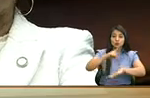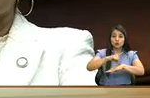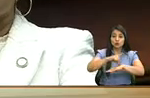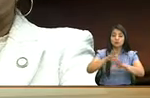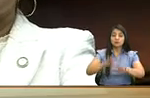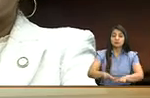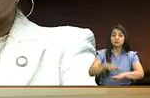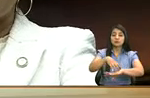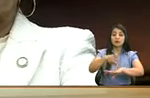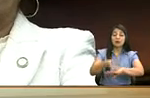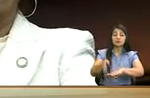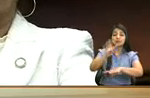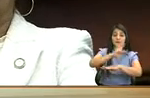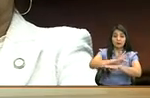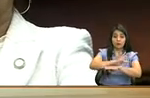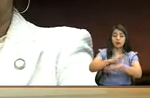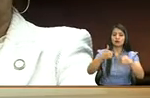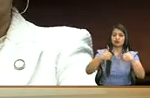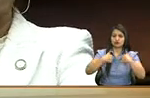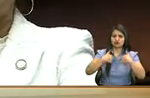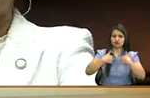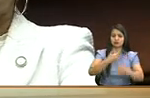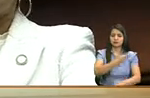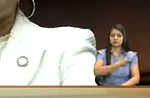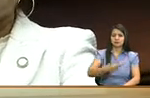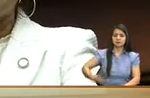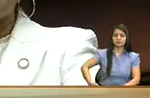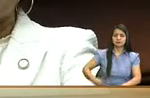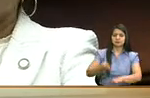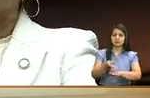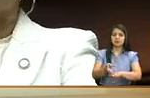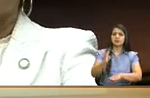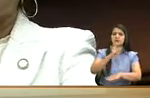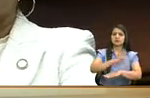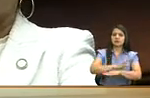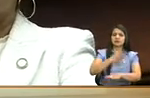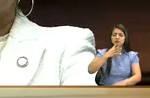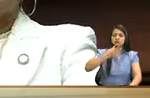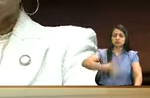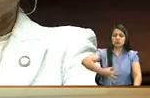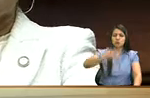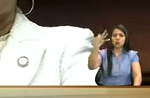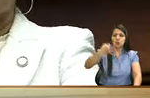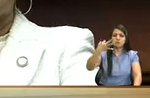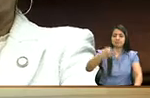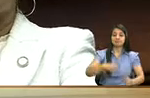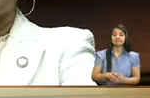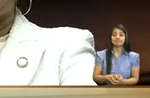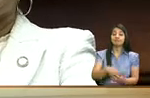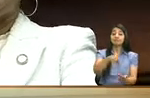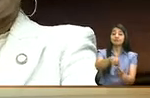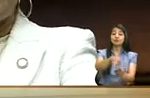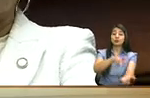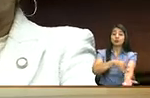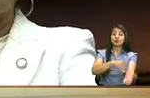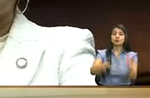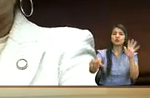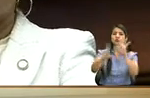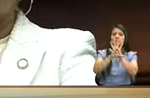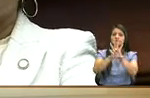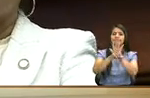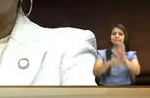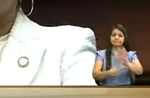Asamblea Nacional y yo como su presidenta estamos cumpliendo. Este proyecto de ley es